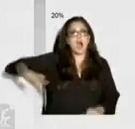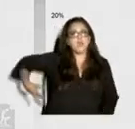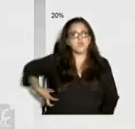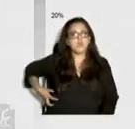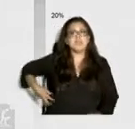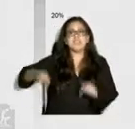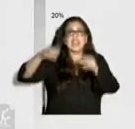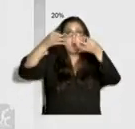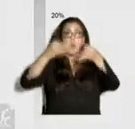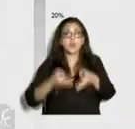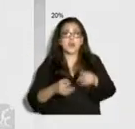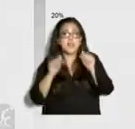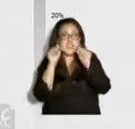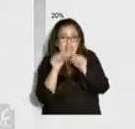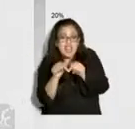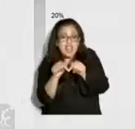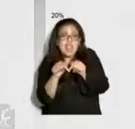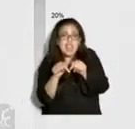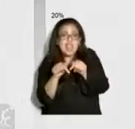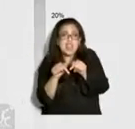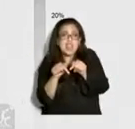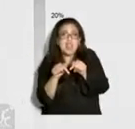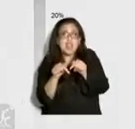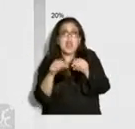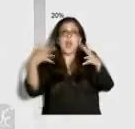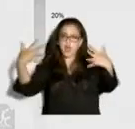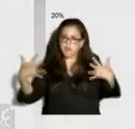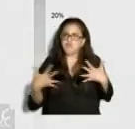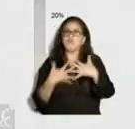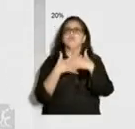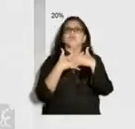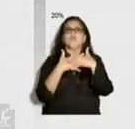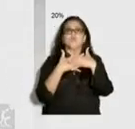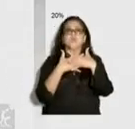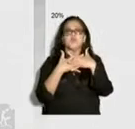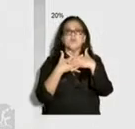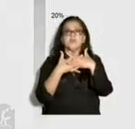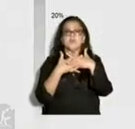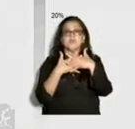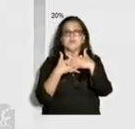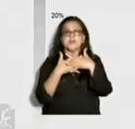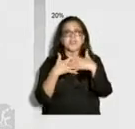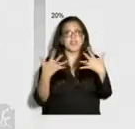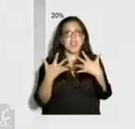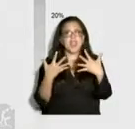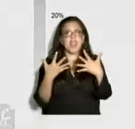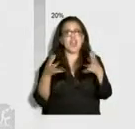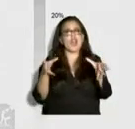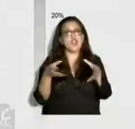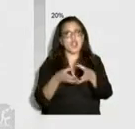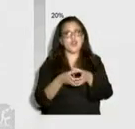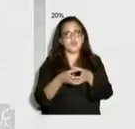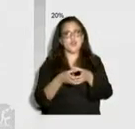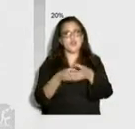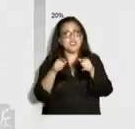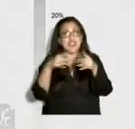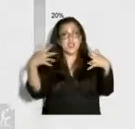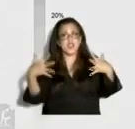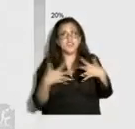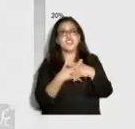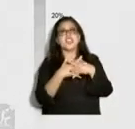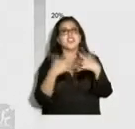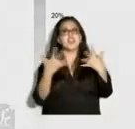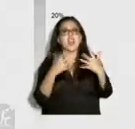se concentra el cáncer de vesícula biliar coincide con cuál de las ancestrías. Si ustedes miran, coincide exactamente con la